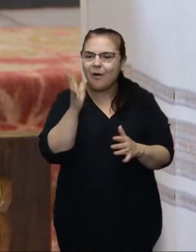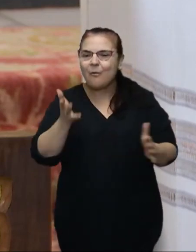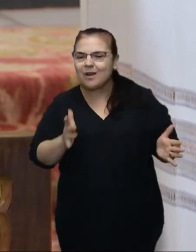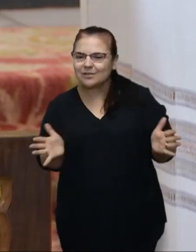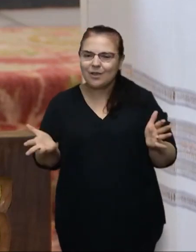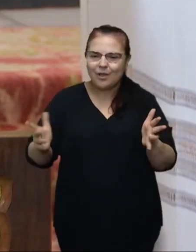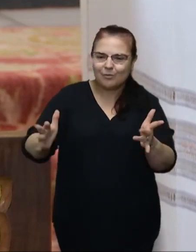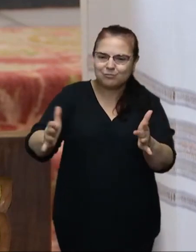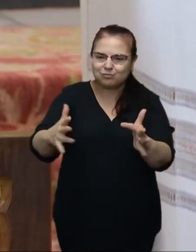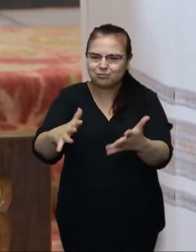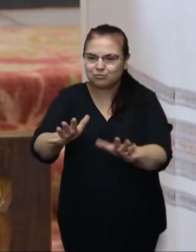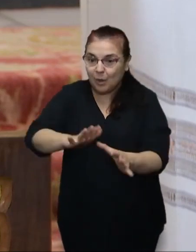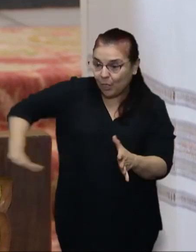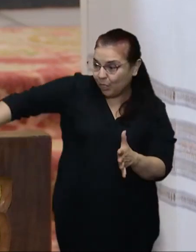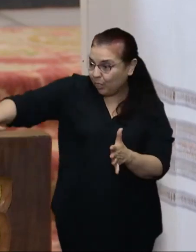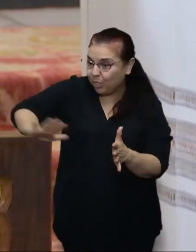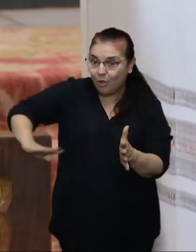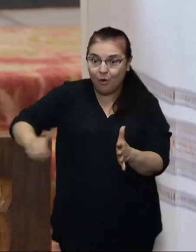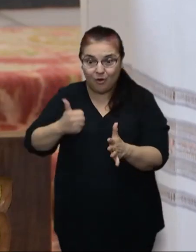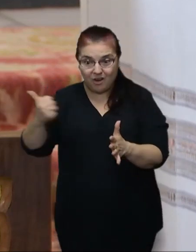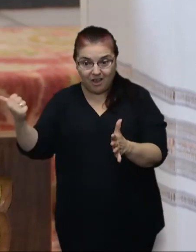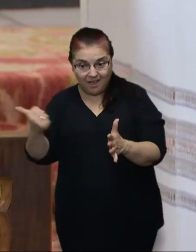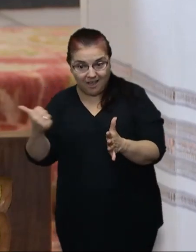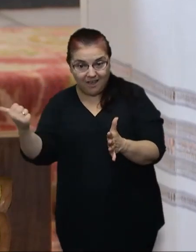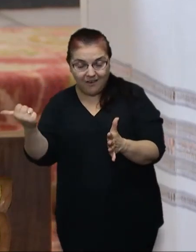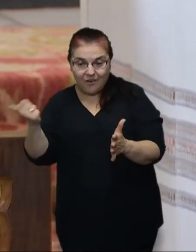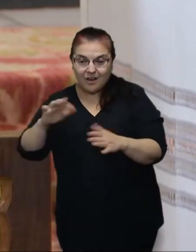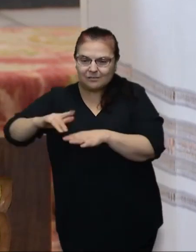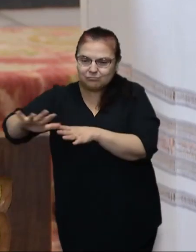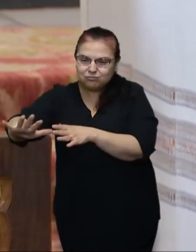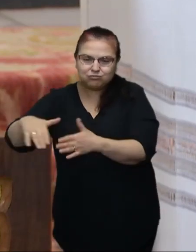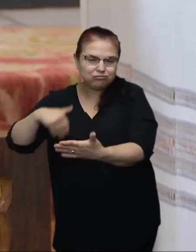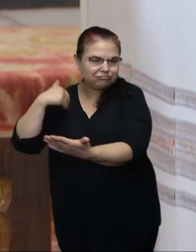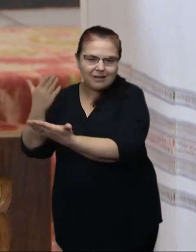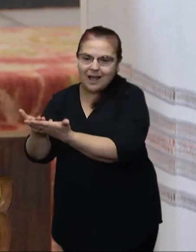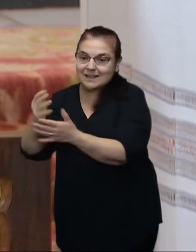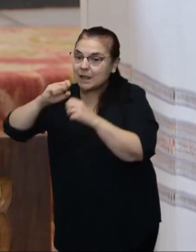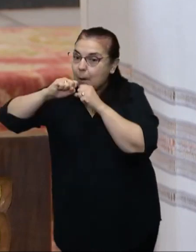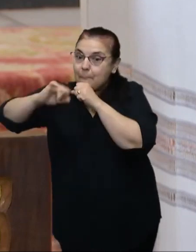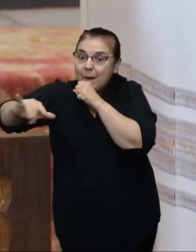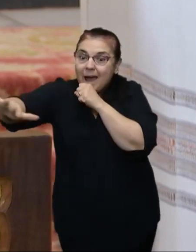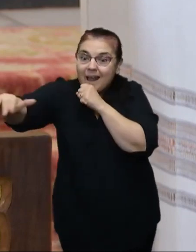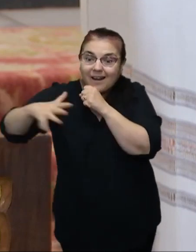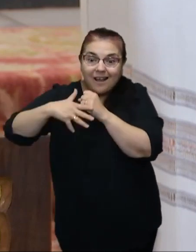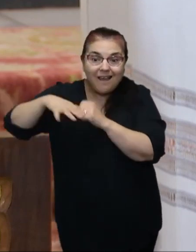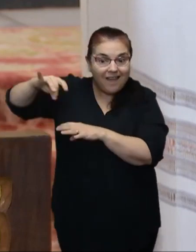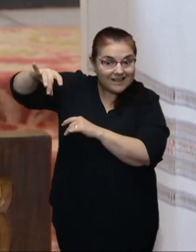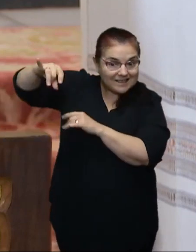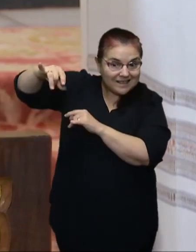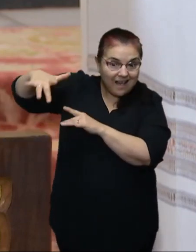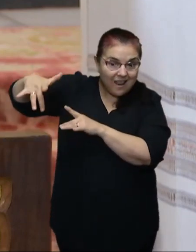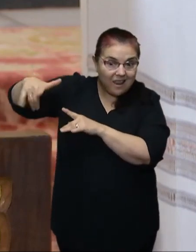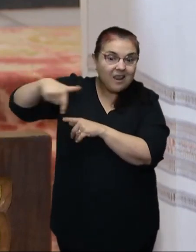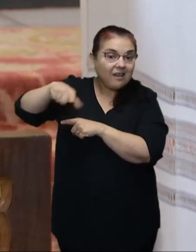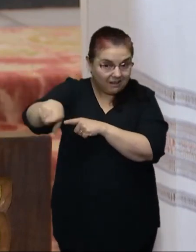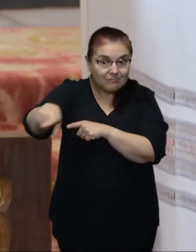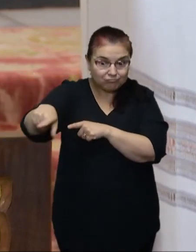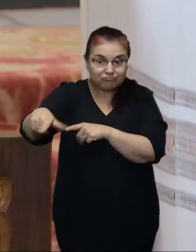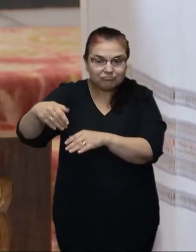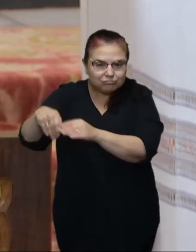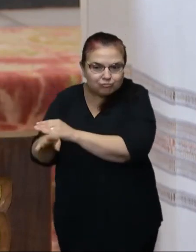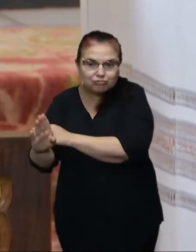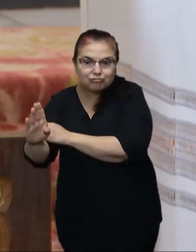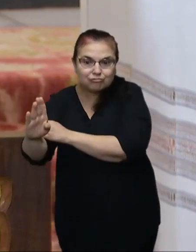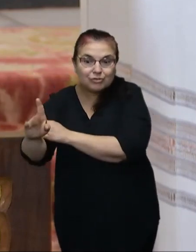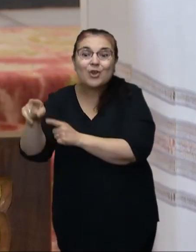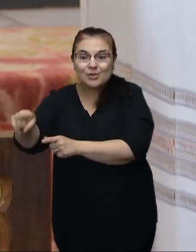zona oriental, descienden hacia la estepa y desembocan en el mar de la sal. Cuando hayan entrado en él,